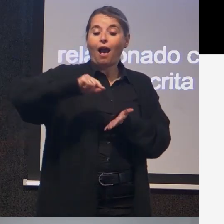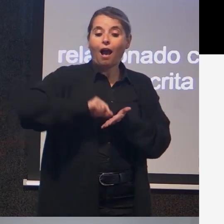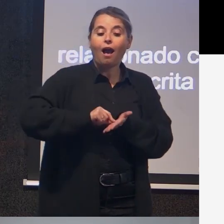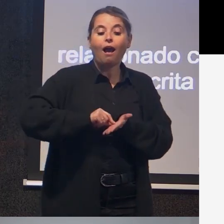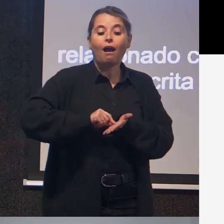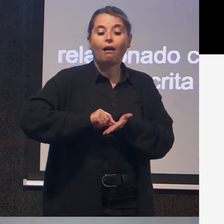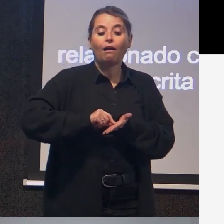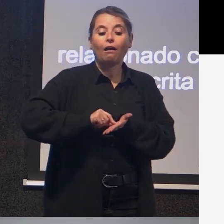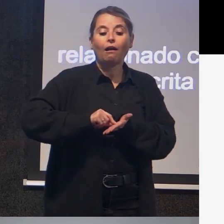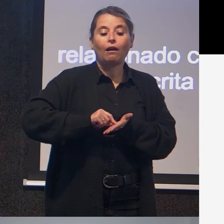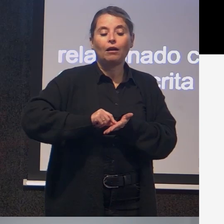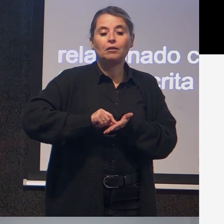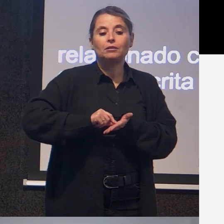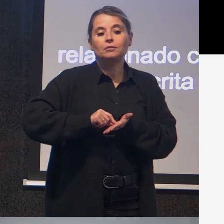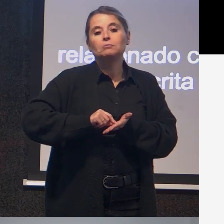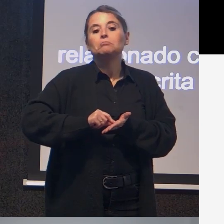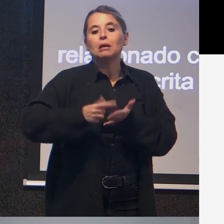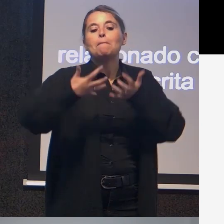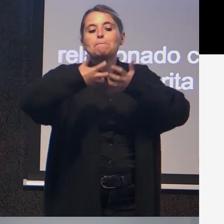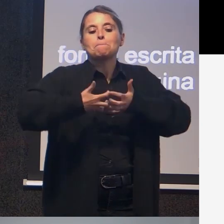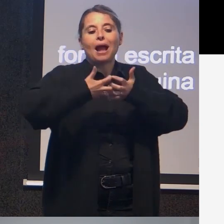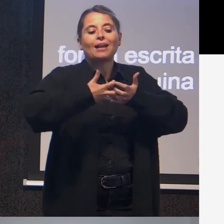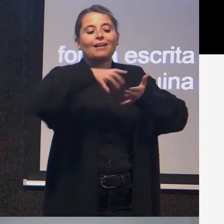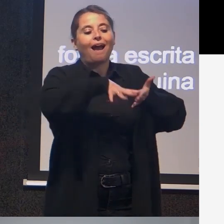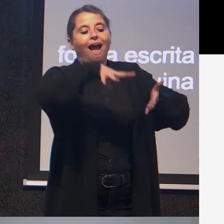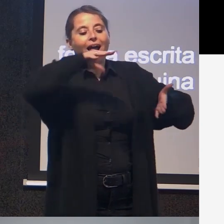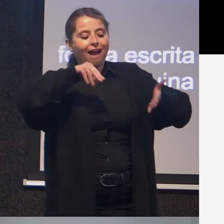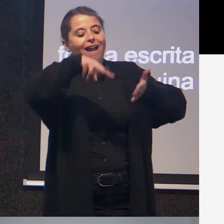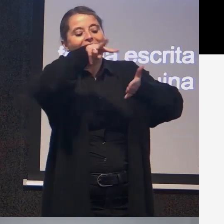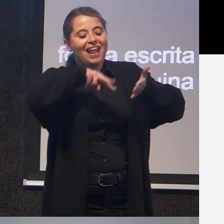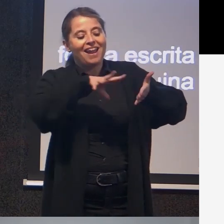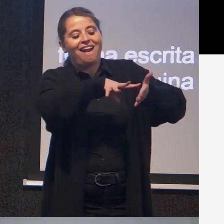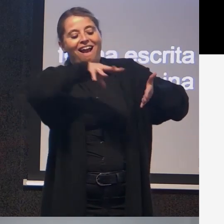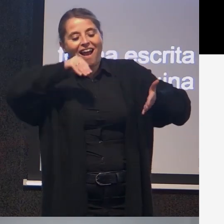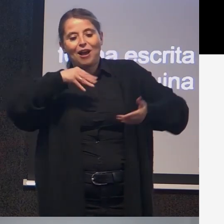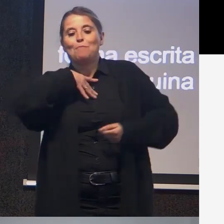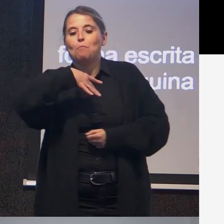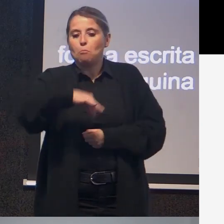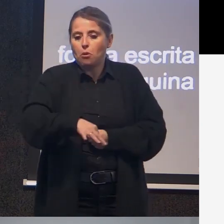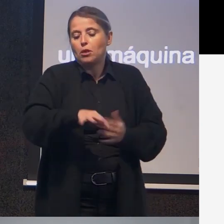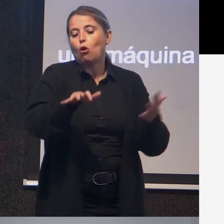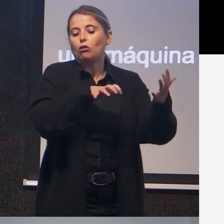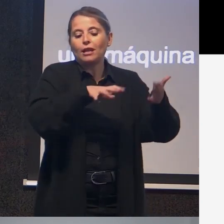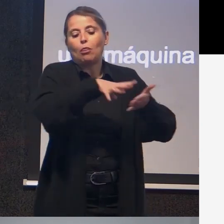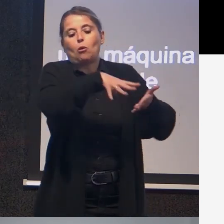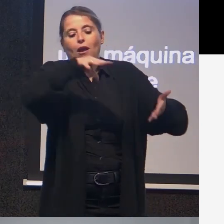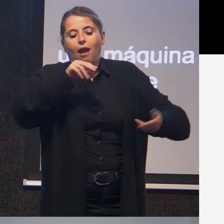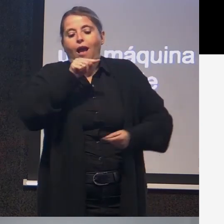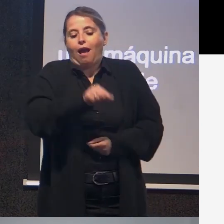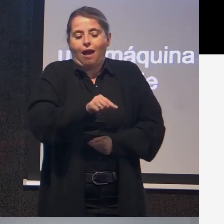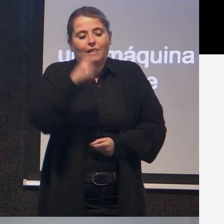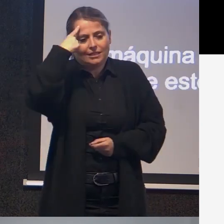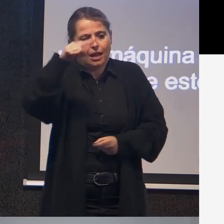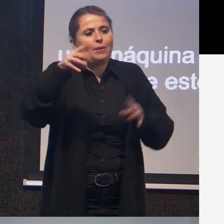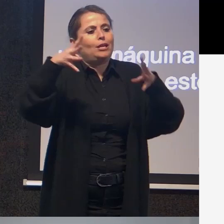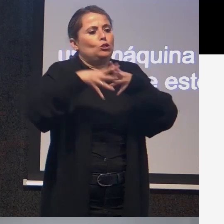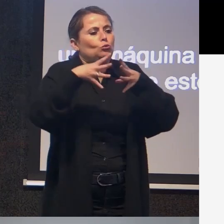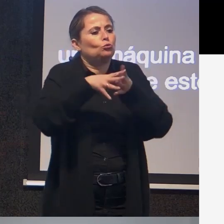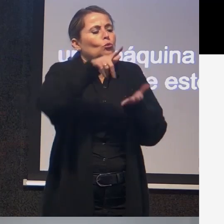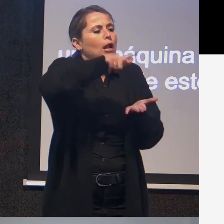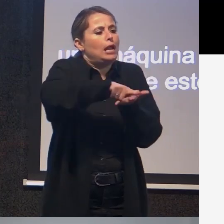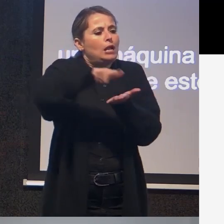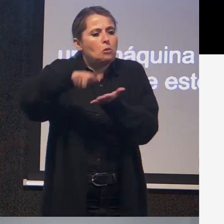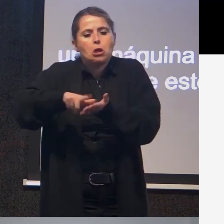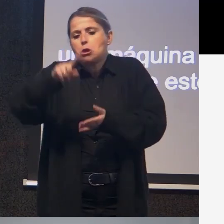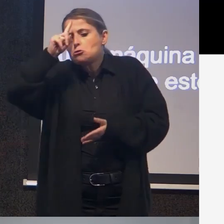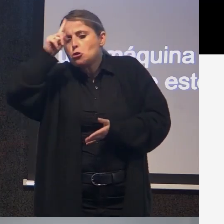que sí, una máquina sí puede leer. Un ordenador sí puede coger y decir, vale, esto es cómo se estructura la lengua. Igual